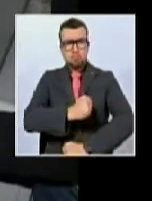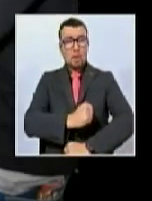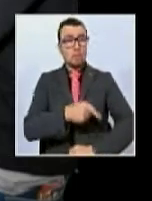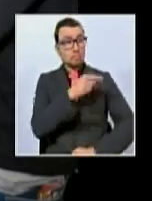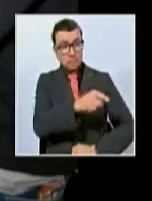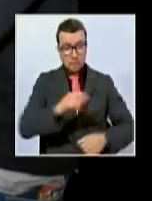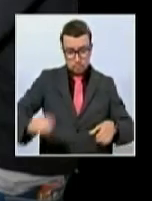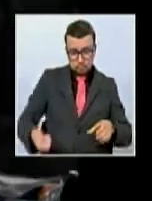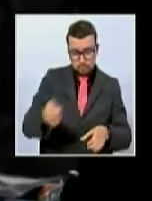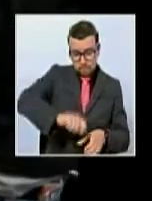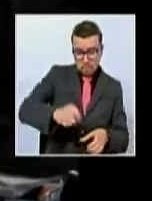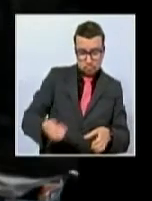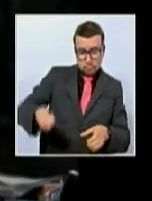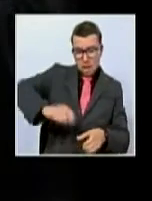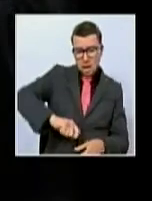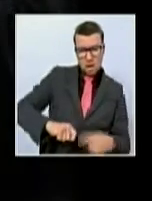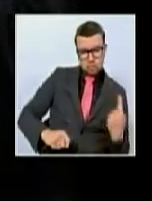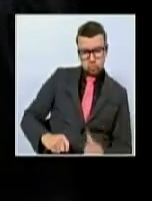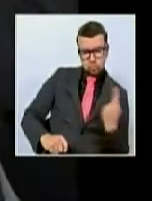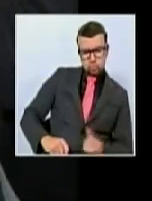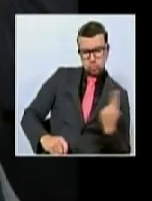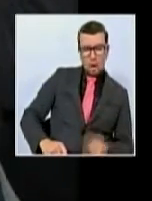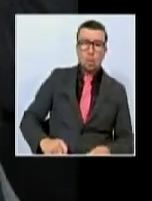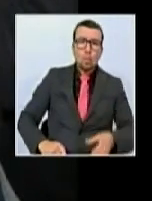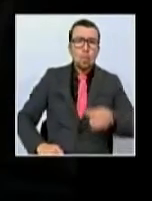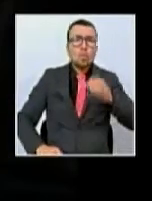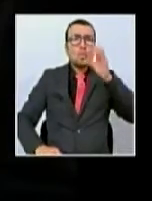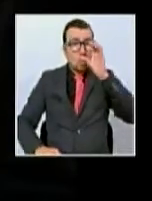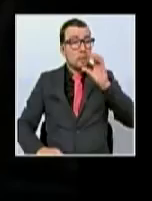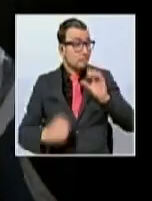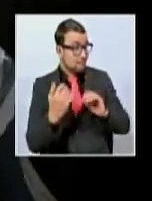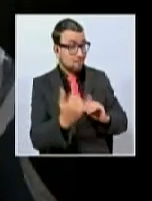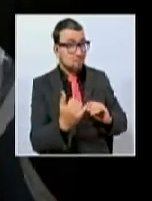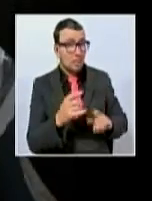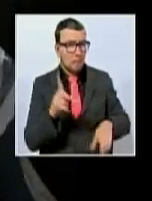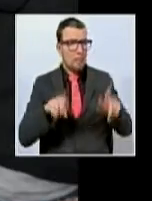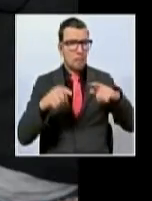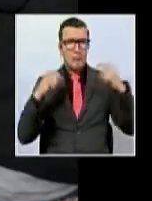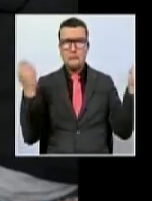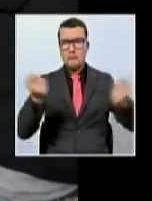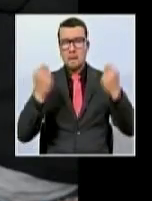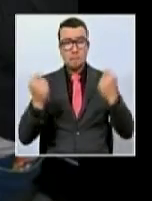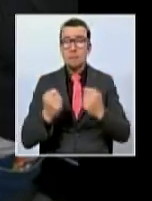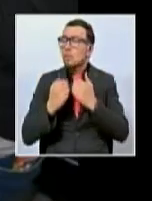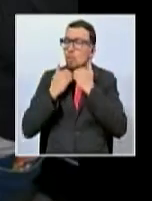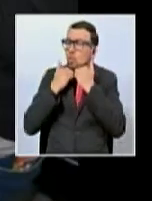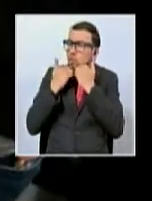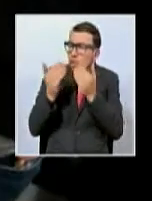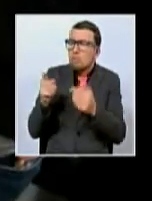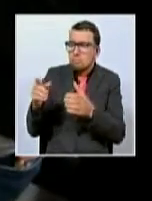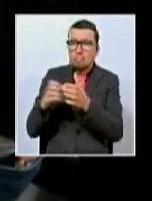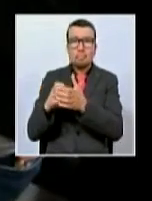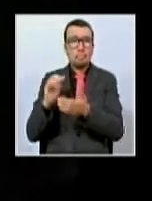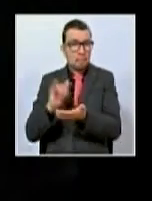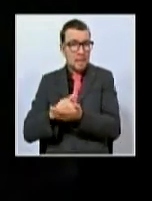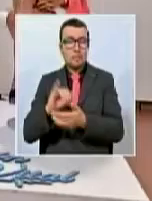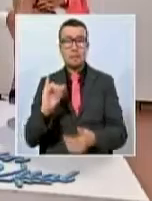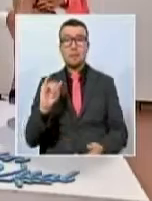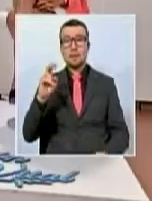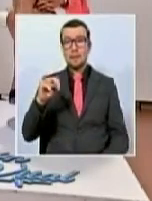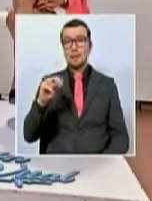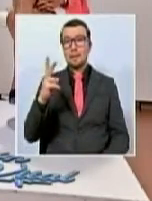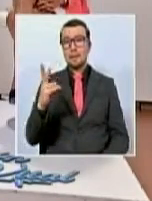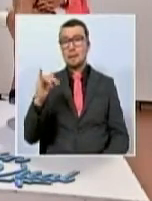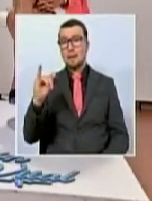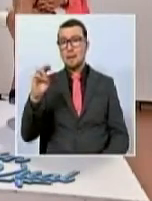que, no sé si ustedes a través de la misma entidad del INVIMA, a través de la Federación, manejan el tema